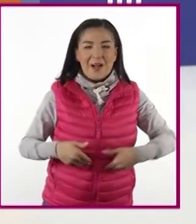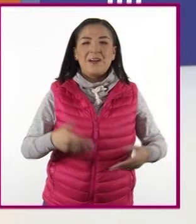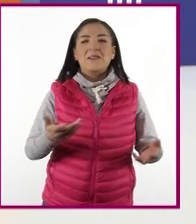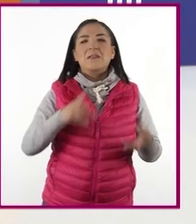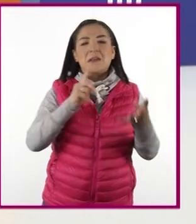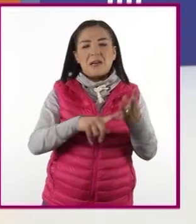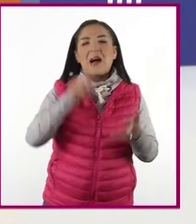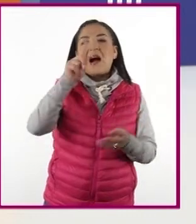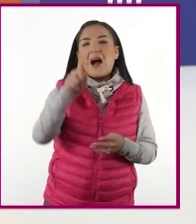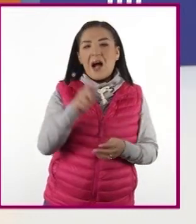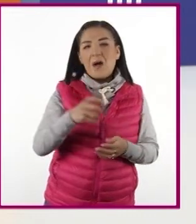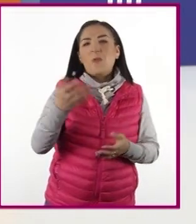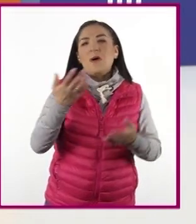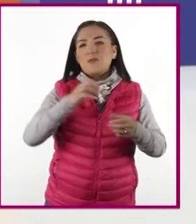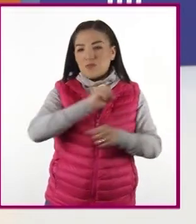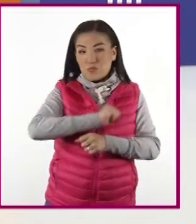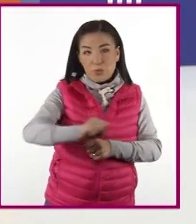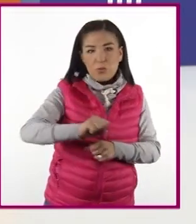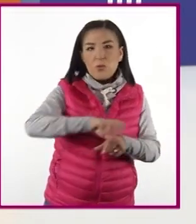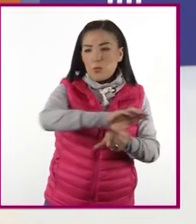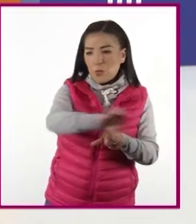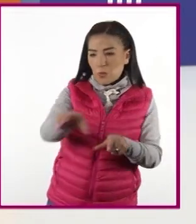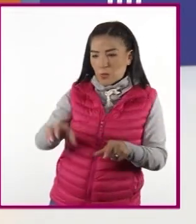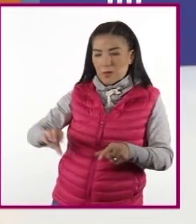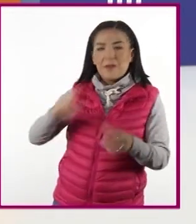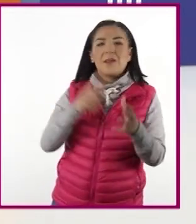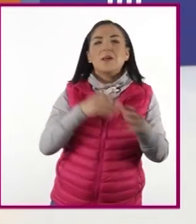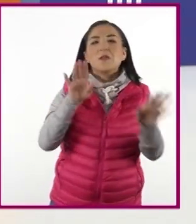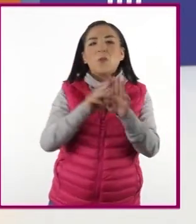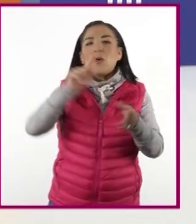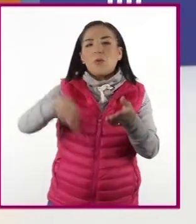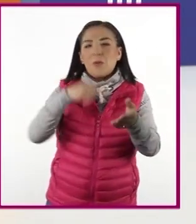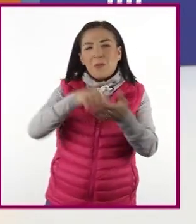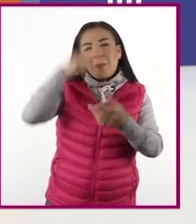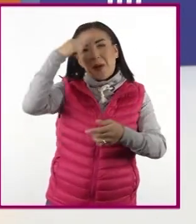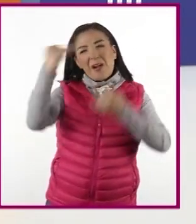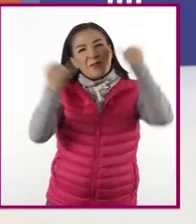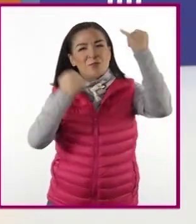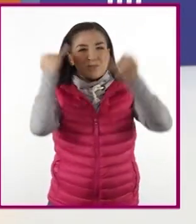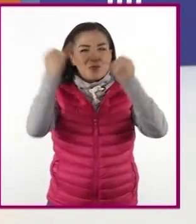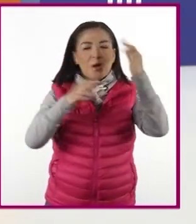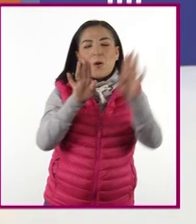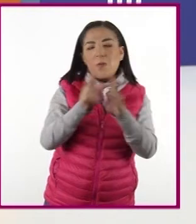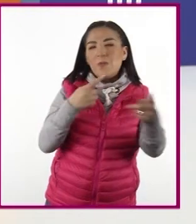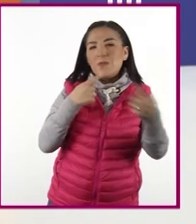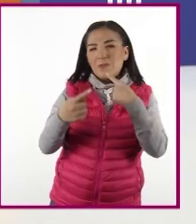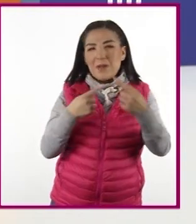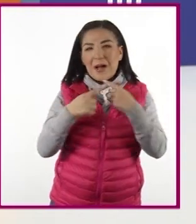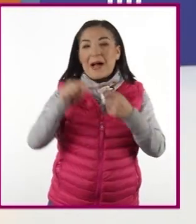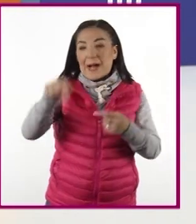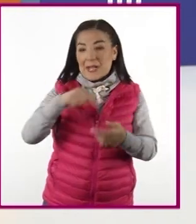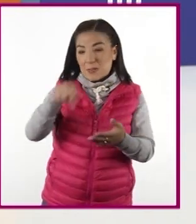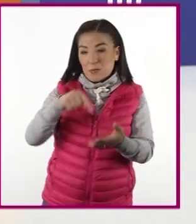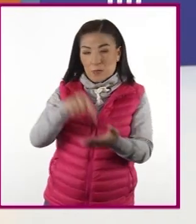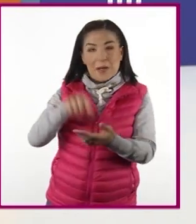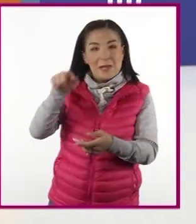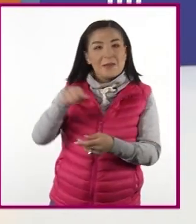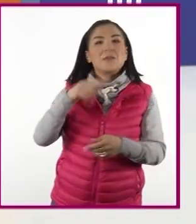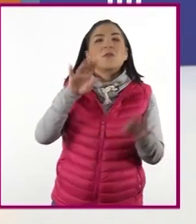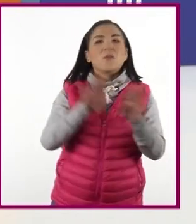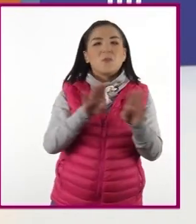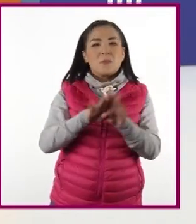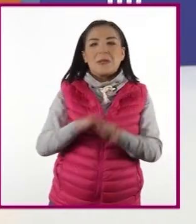población intercambiaba ideas, algunas en contra del régimen. Al respecto, vale comentar que no solo los más pobres se